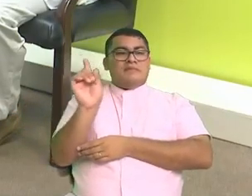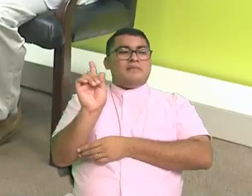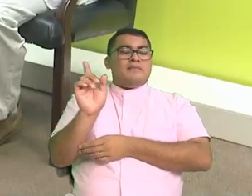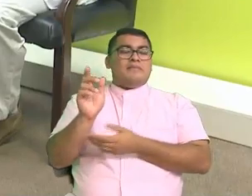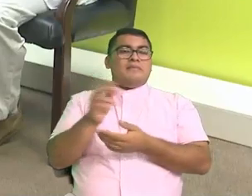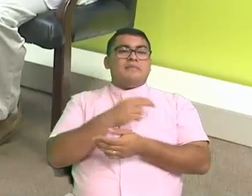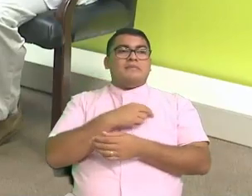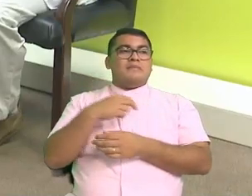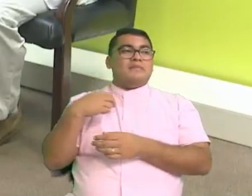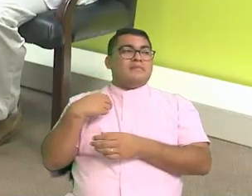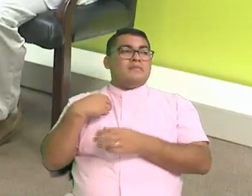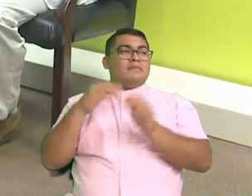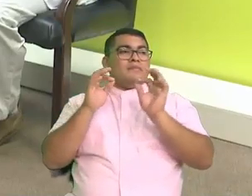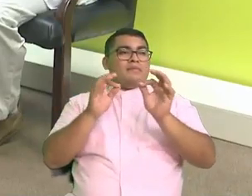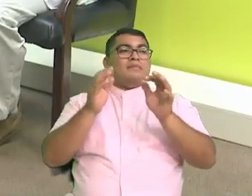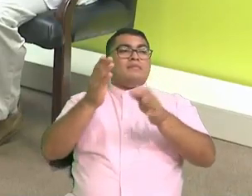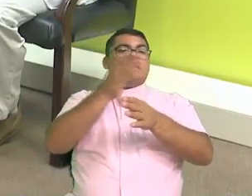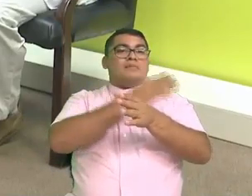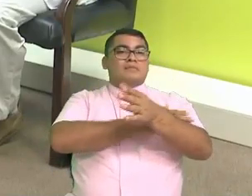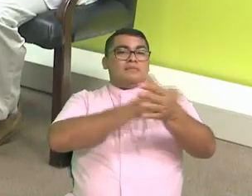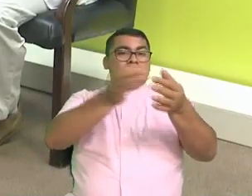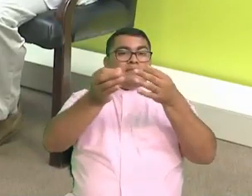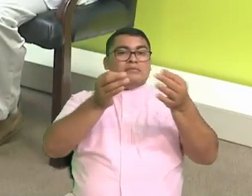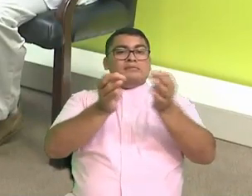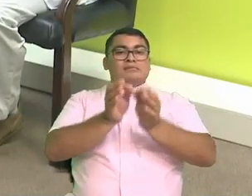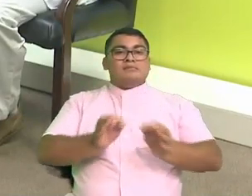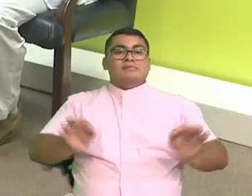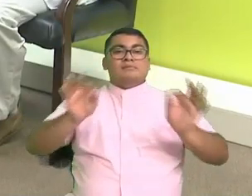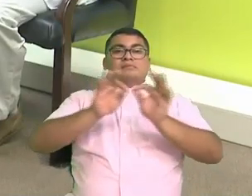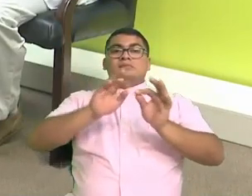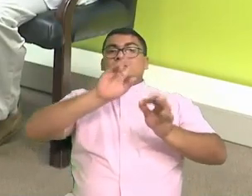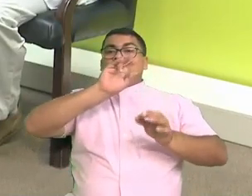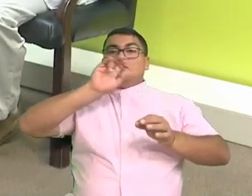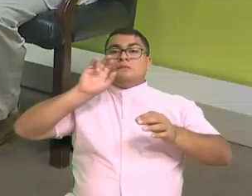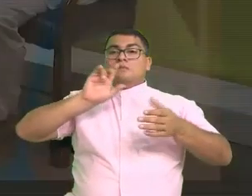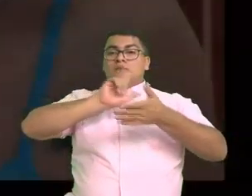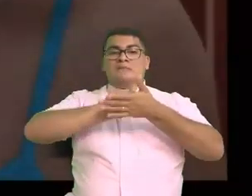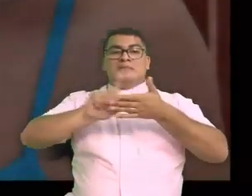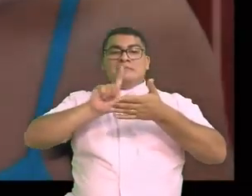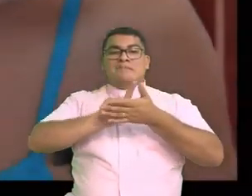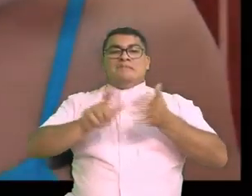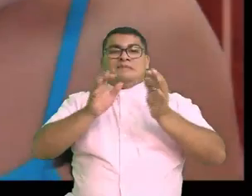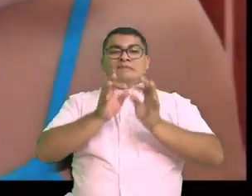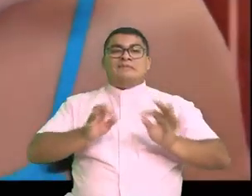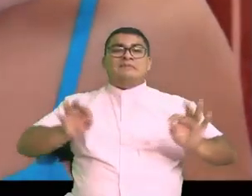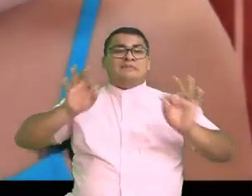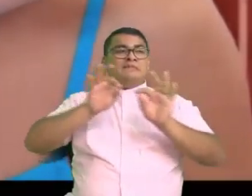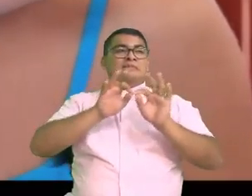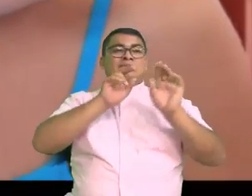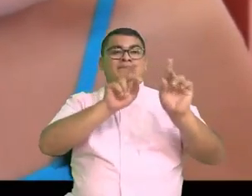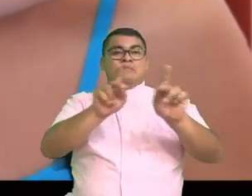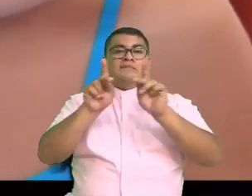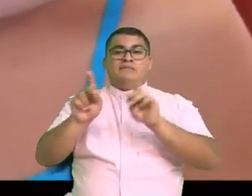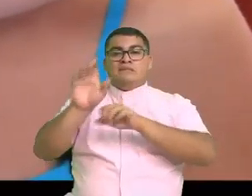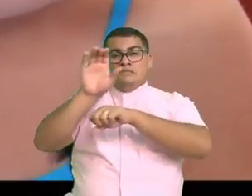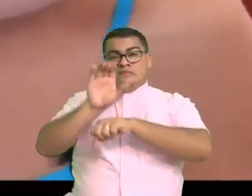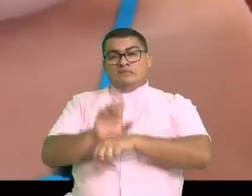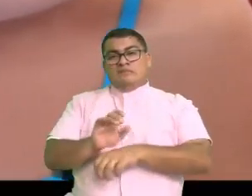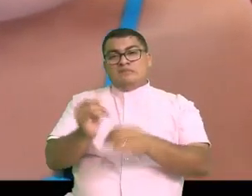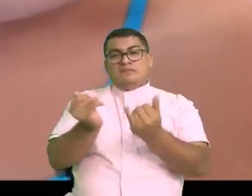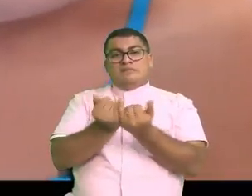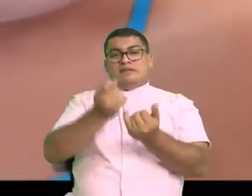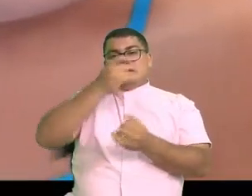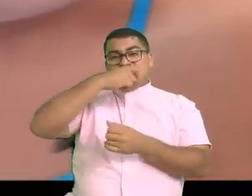eso que hacía muy bien usted hincapié, doctor, en los lavados nasales, que hay que hacerlo una costumbre, como así lavarse los